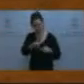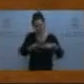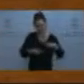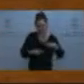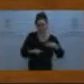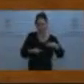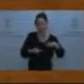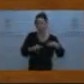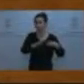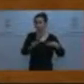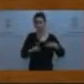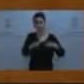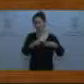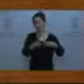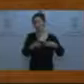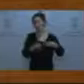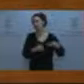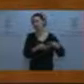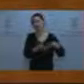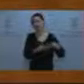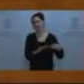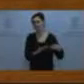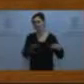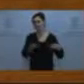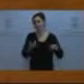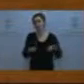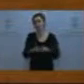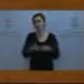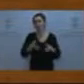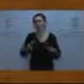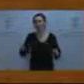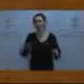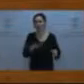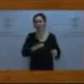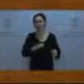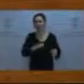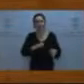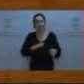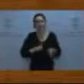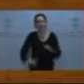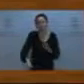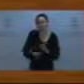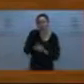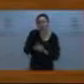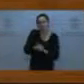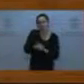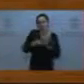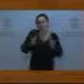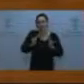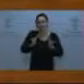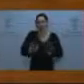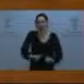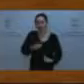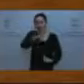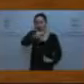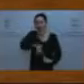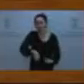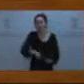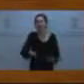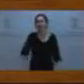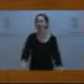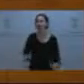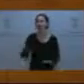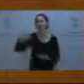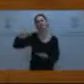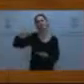se sienten, como no puede ser de otra manera, desoladas, estafadas y desilusionadas. No hace mucho tiempo